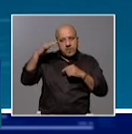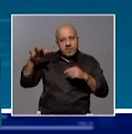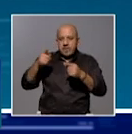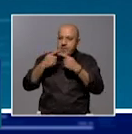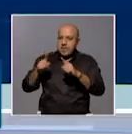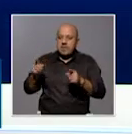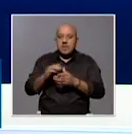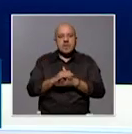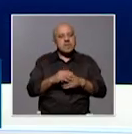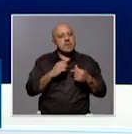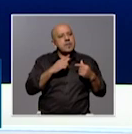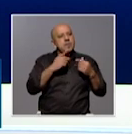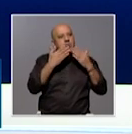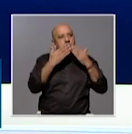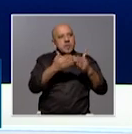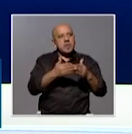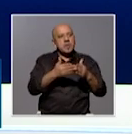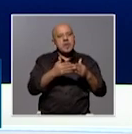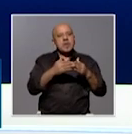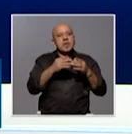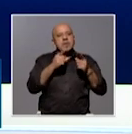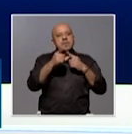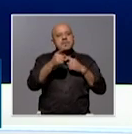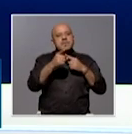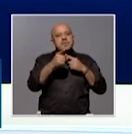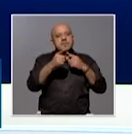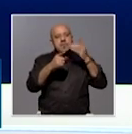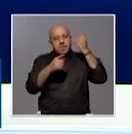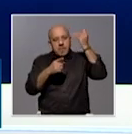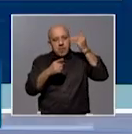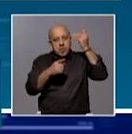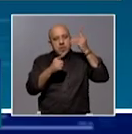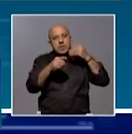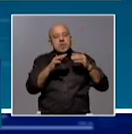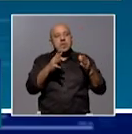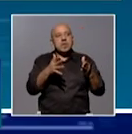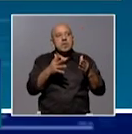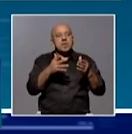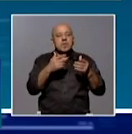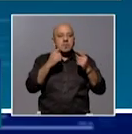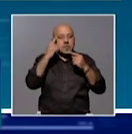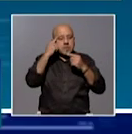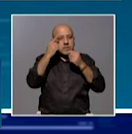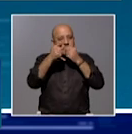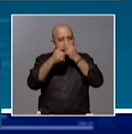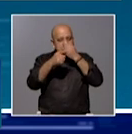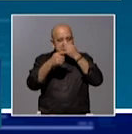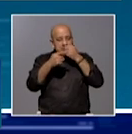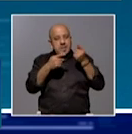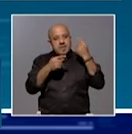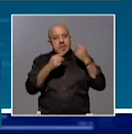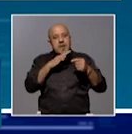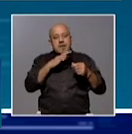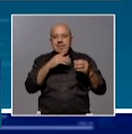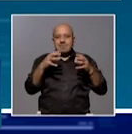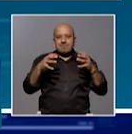cerrar daniel te pido a una mirada a lo que pasa en la otra cabra en la cámara de representantes o una reflexión por lo menos teniendo en cuenta los hechos de las últimas horas cuando